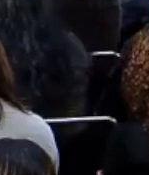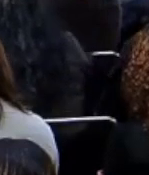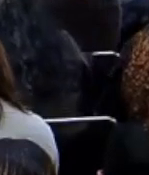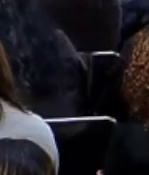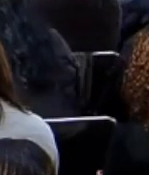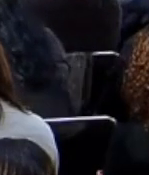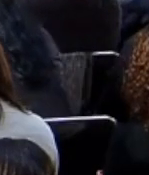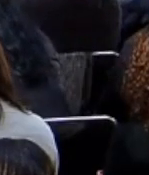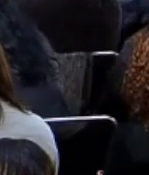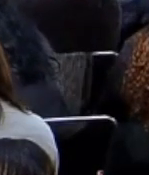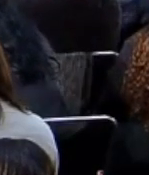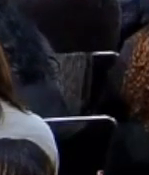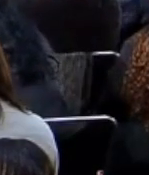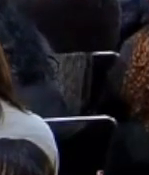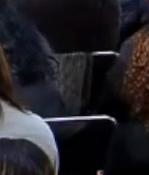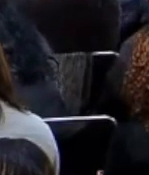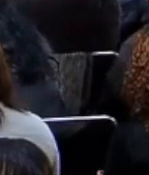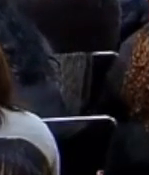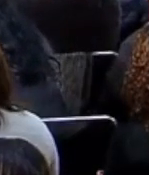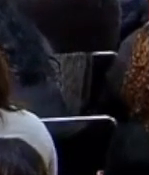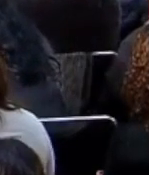algunos asuntos que quedaron pendientes.